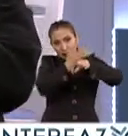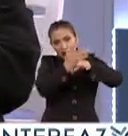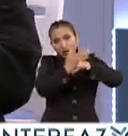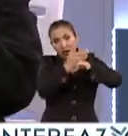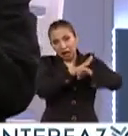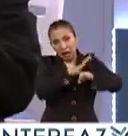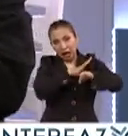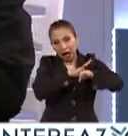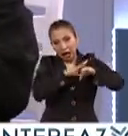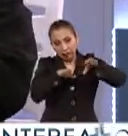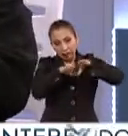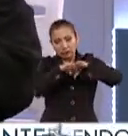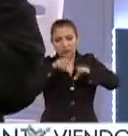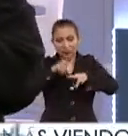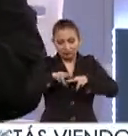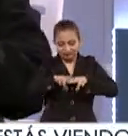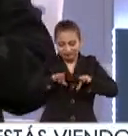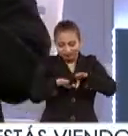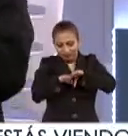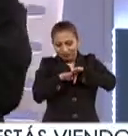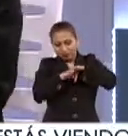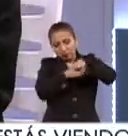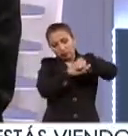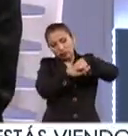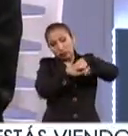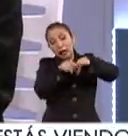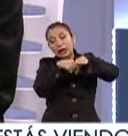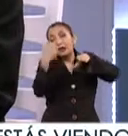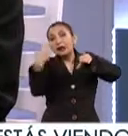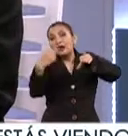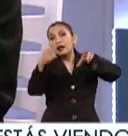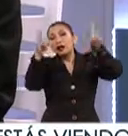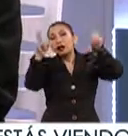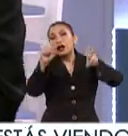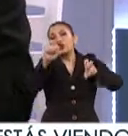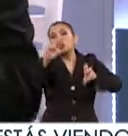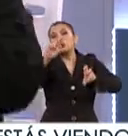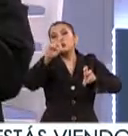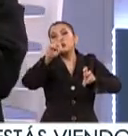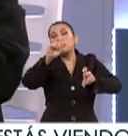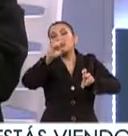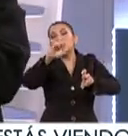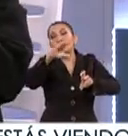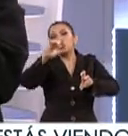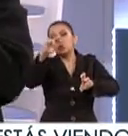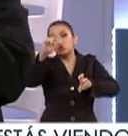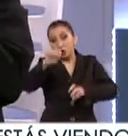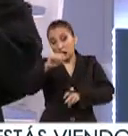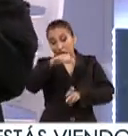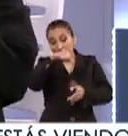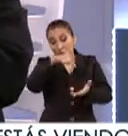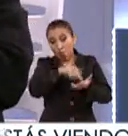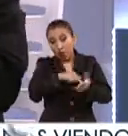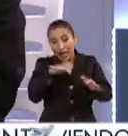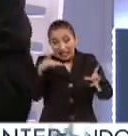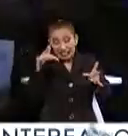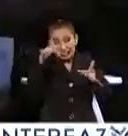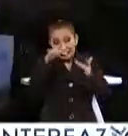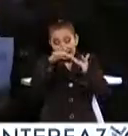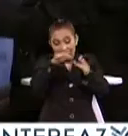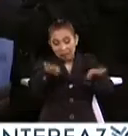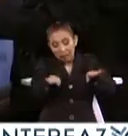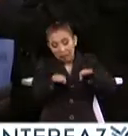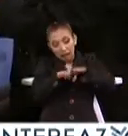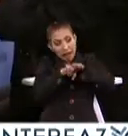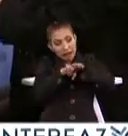nos encontramos sentados, y a ese fenómeno le llamamos subducción. En esa zona donde hay el contacto entre las